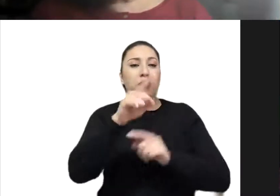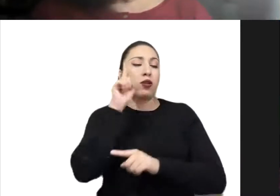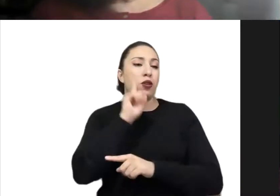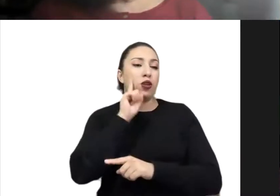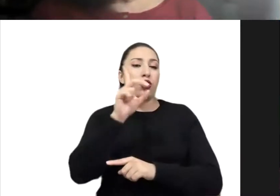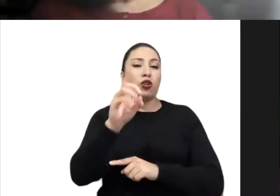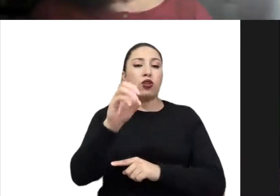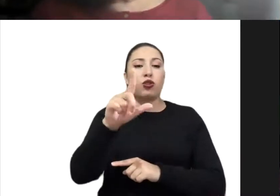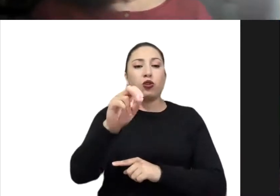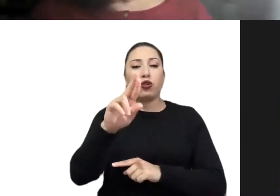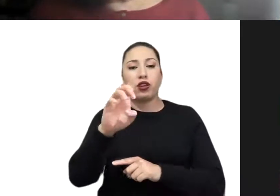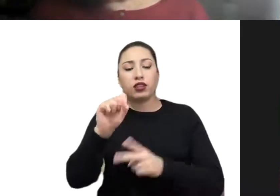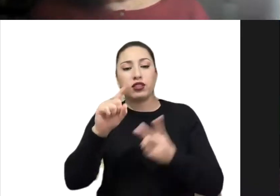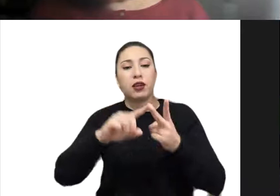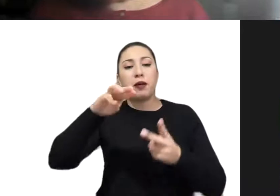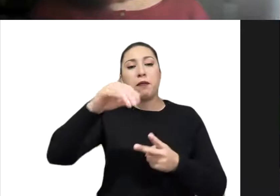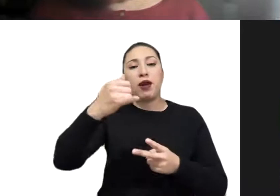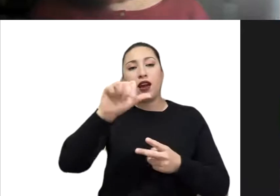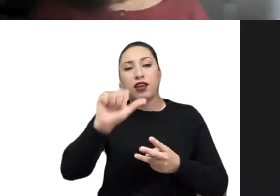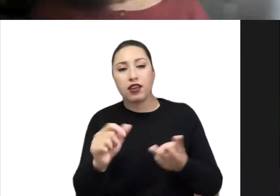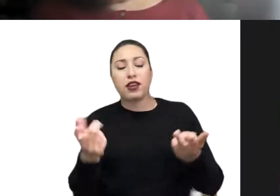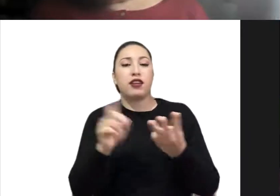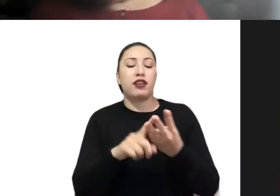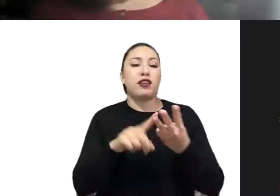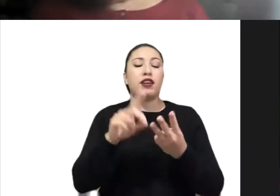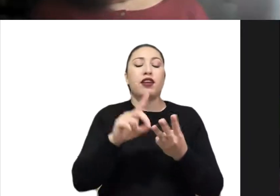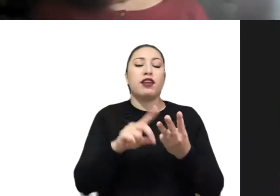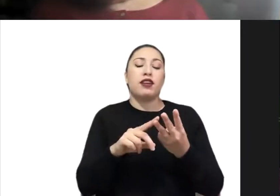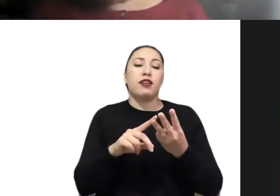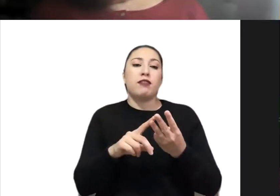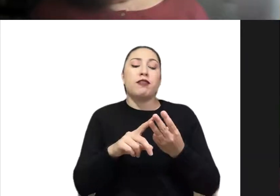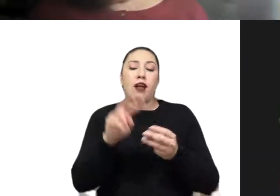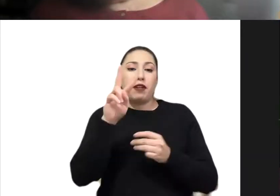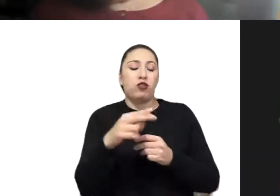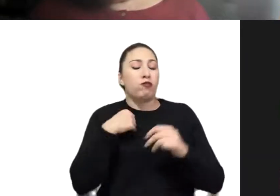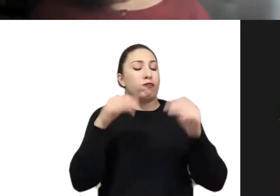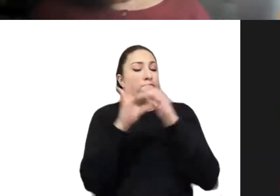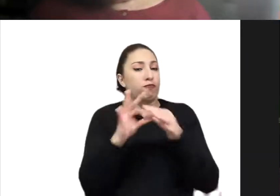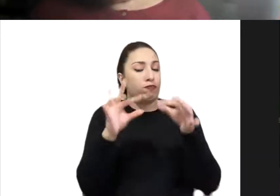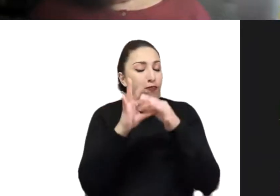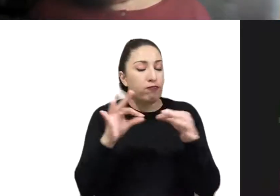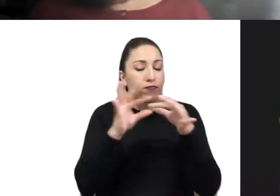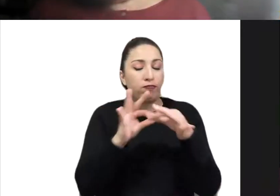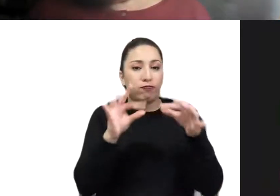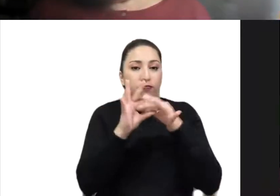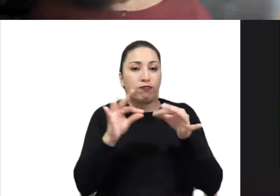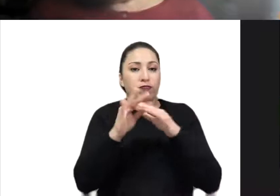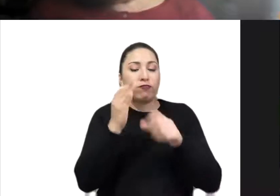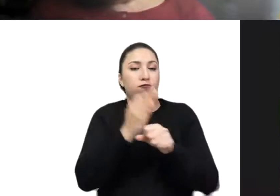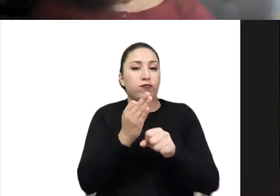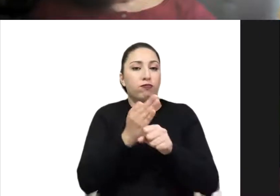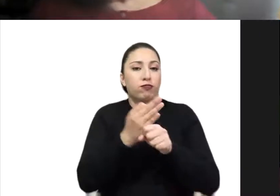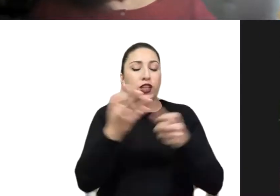Diego, Maya, y bien, trataré de ser muy enfático en el caso que nos concierne, que